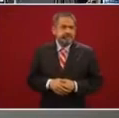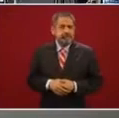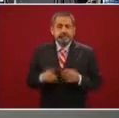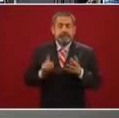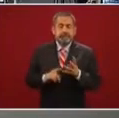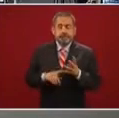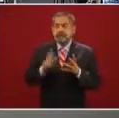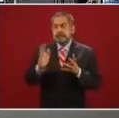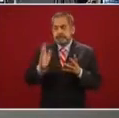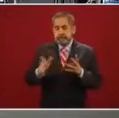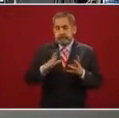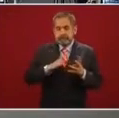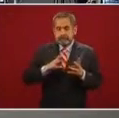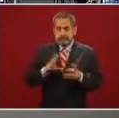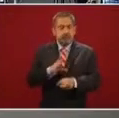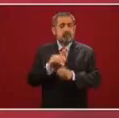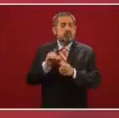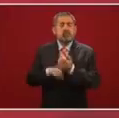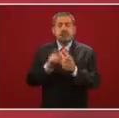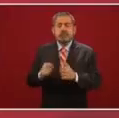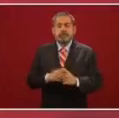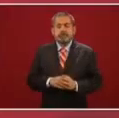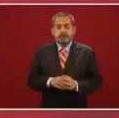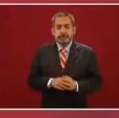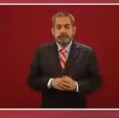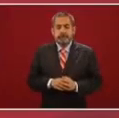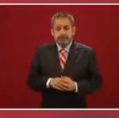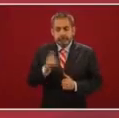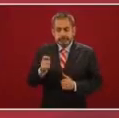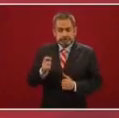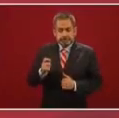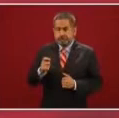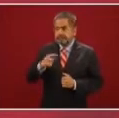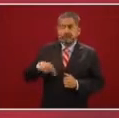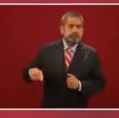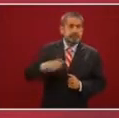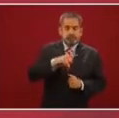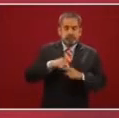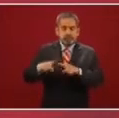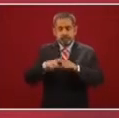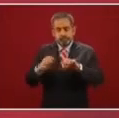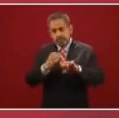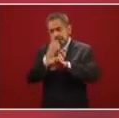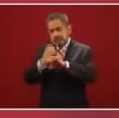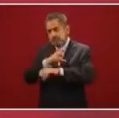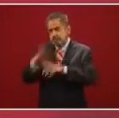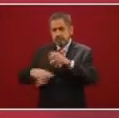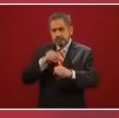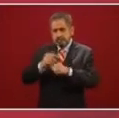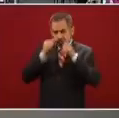cuarto, asegurar que haya pues se está dando el servicio en todos los estados y en todos los